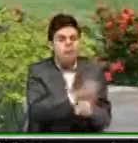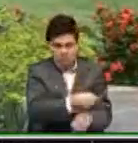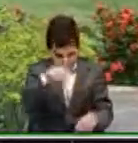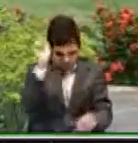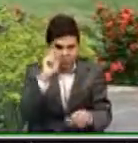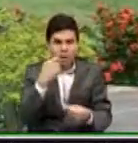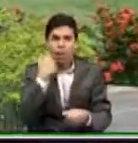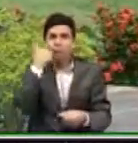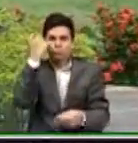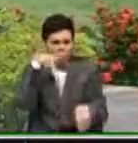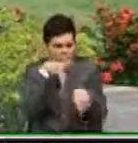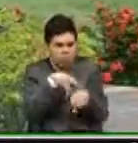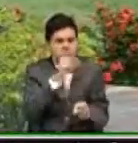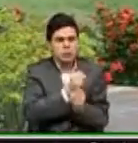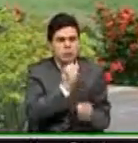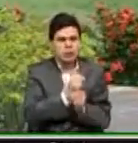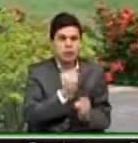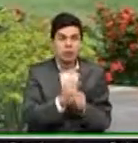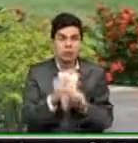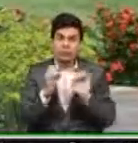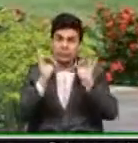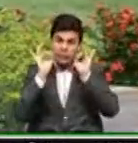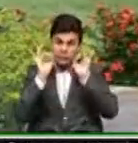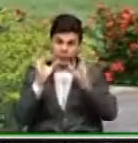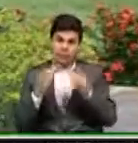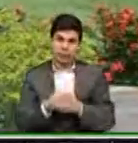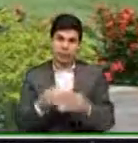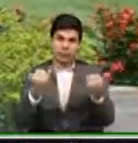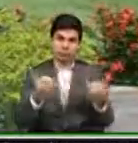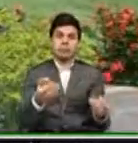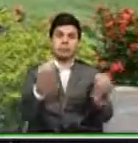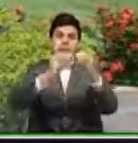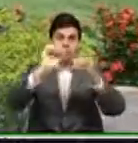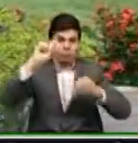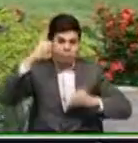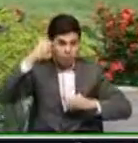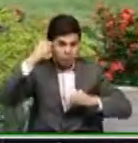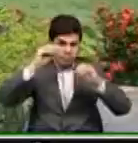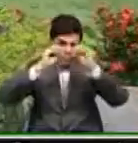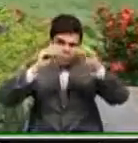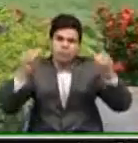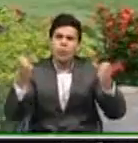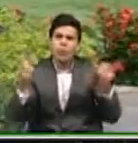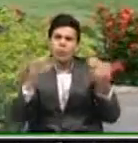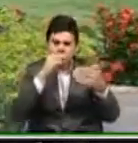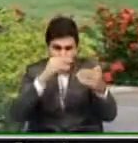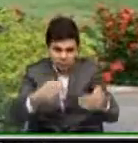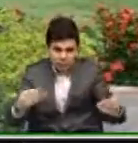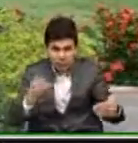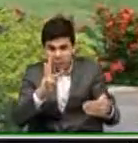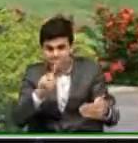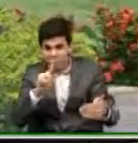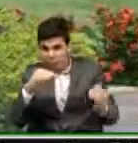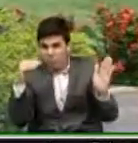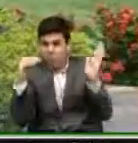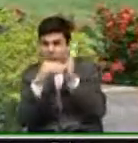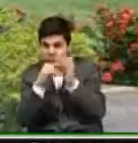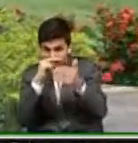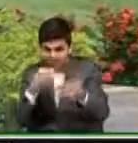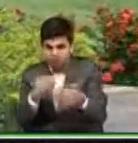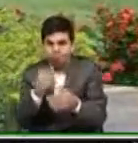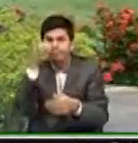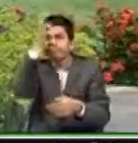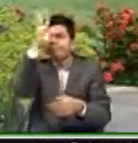laboralmente por los adultos. Asimismo, las autoridades han anunciado que 31.000 pequeños están en riesgo de